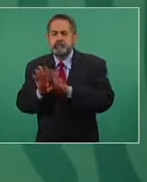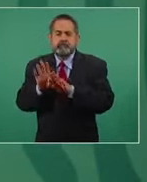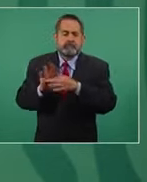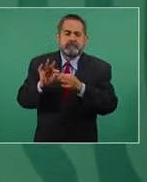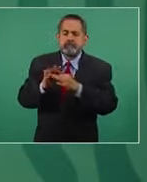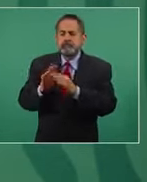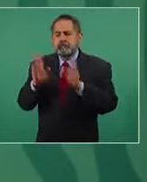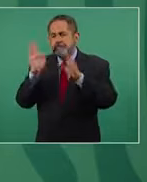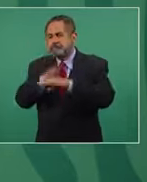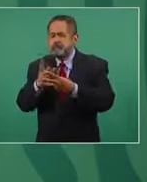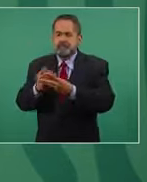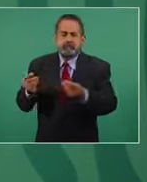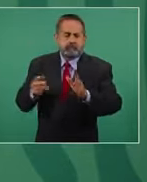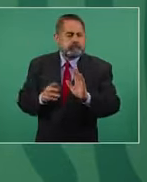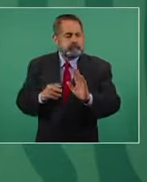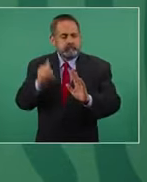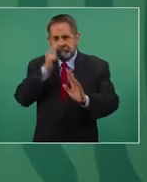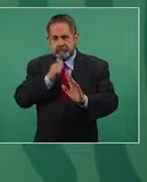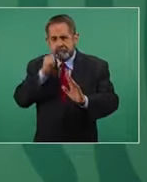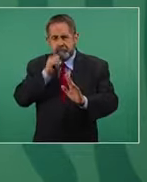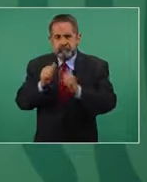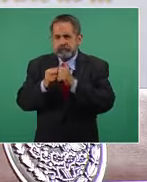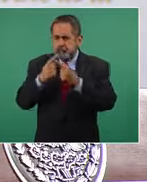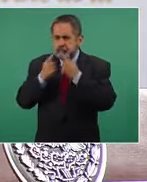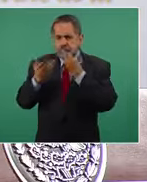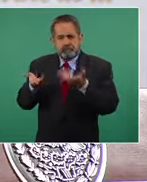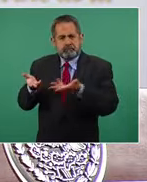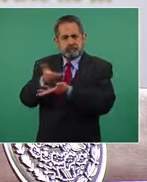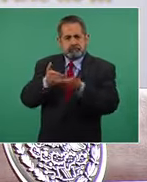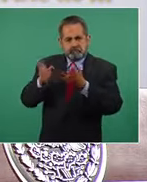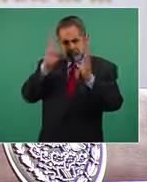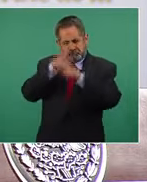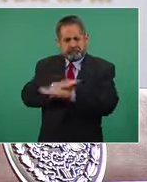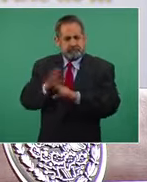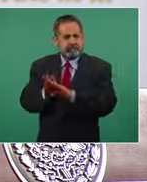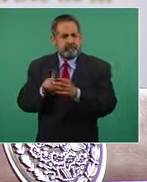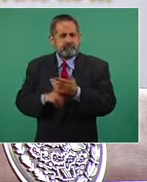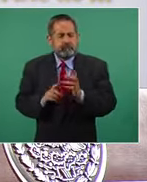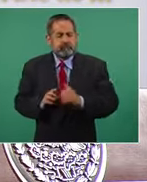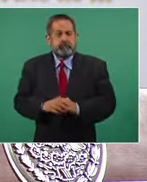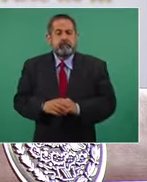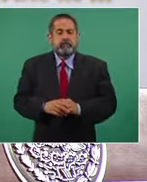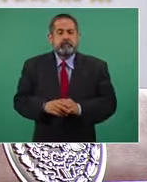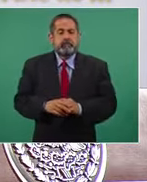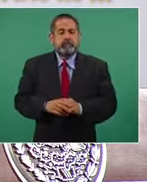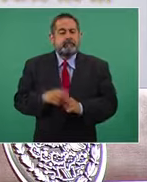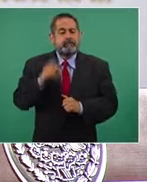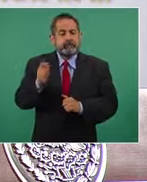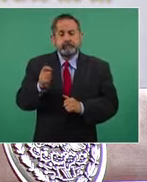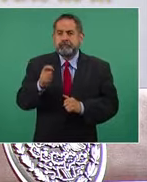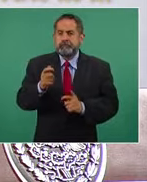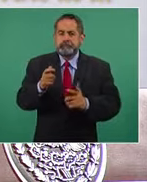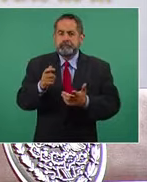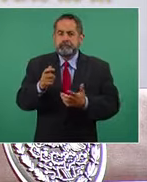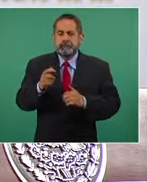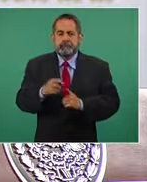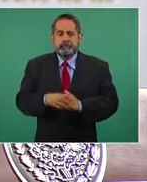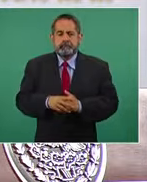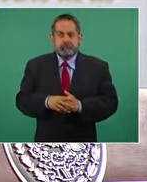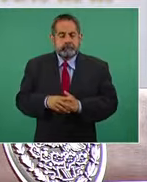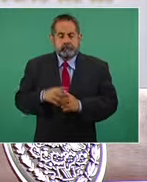la solución, siempre conciliando. O sea, es que no se puede,